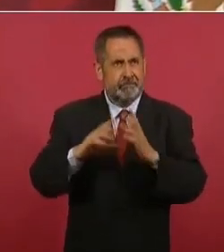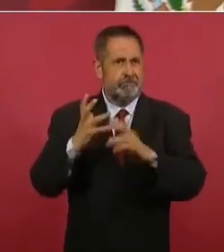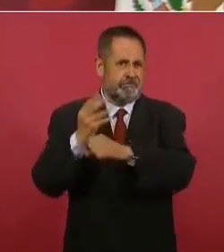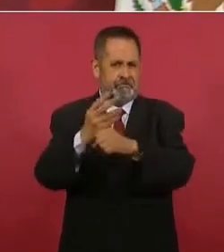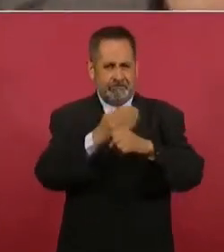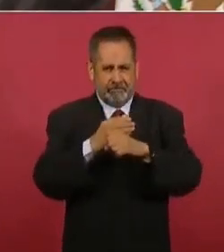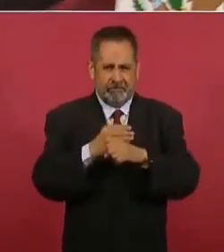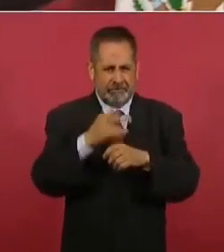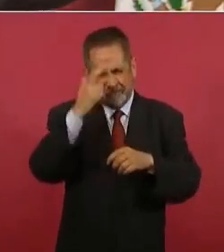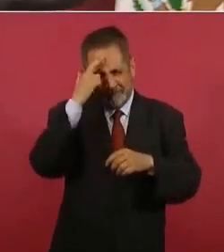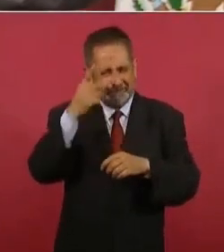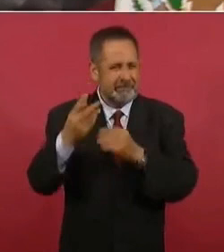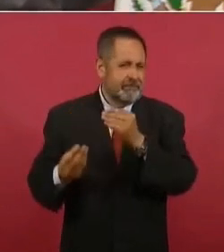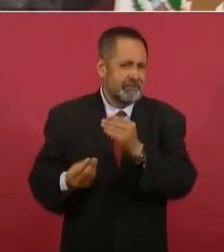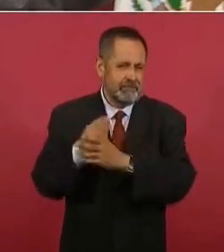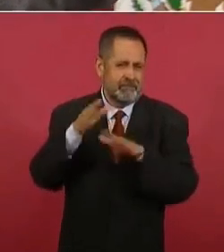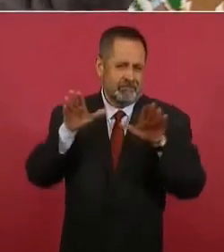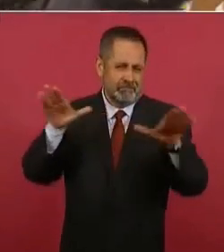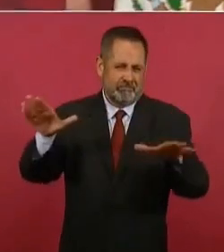para el nuevo avión.